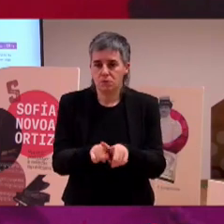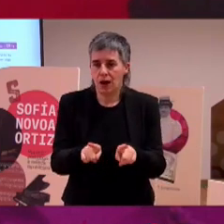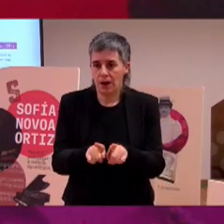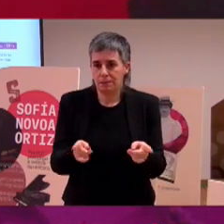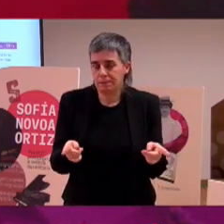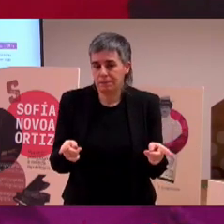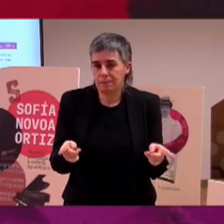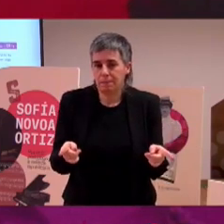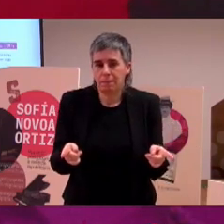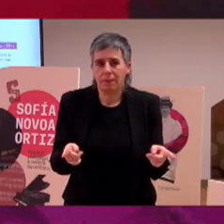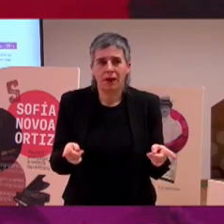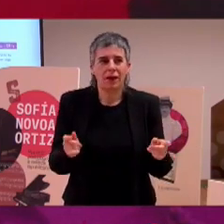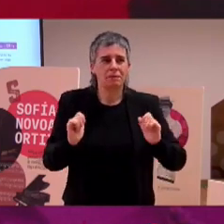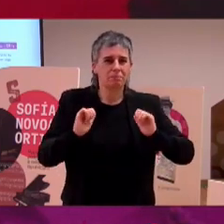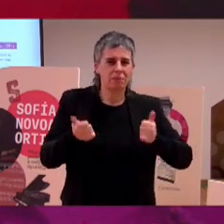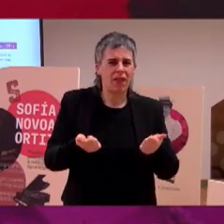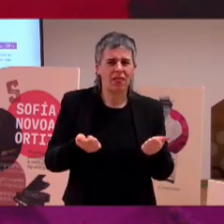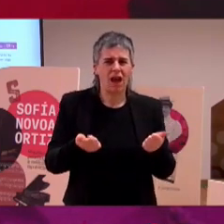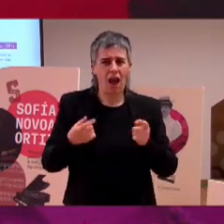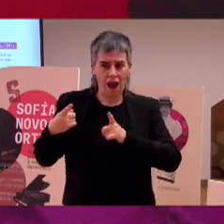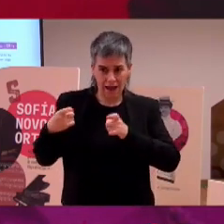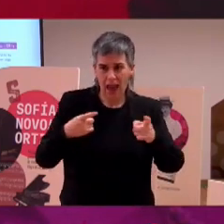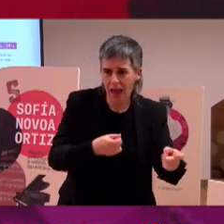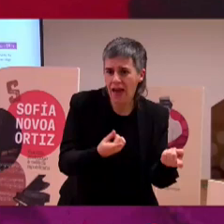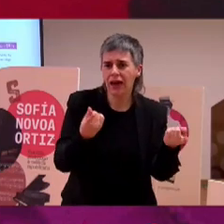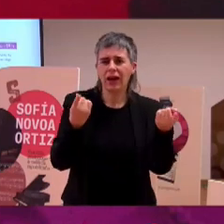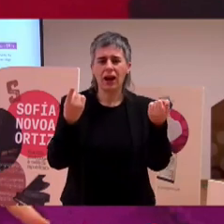sacas, se non diarias casi, fusilamentos,